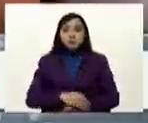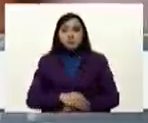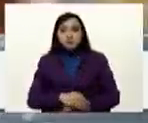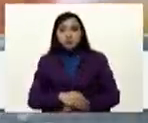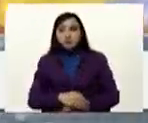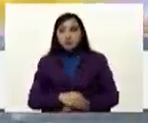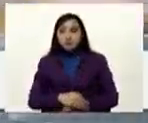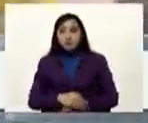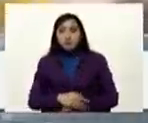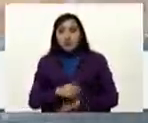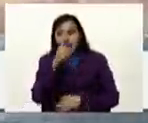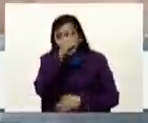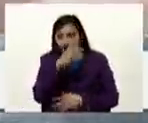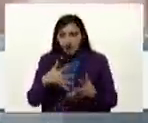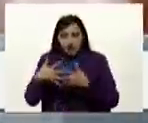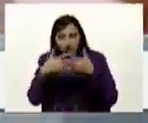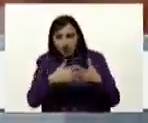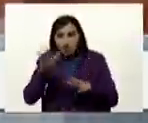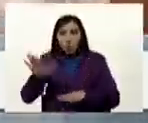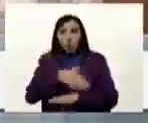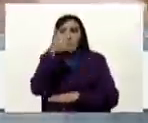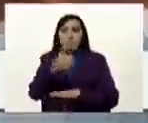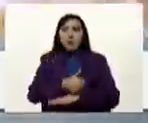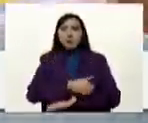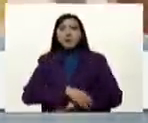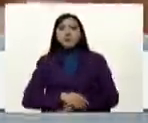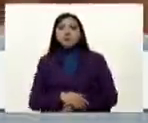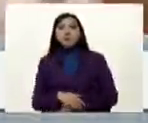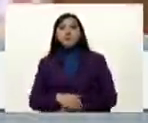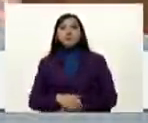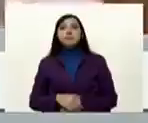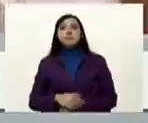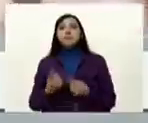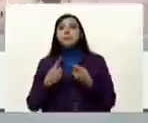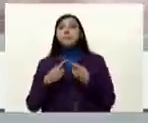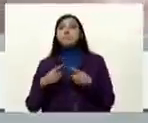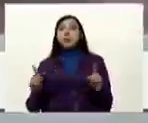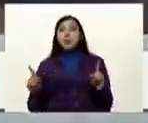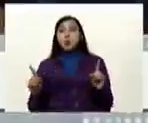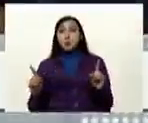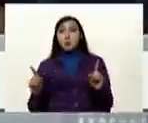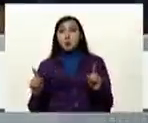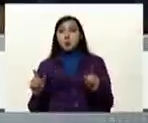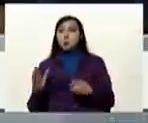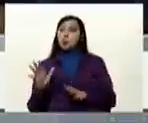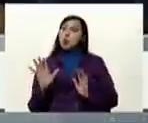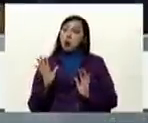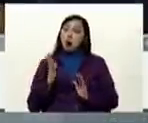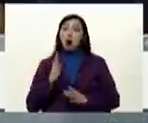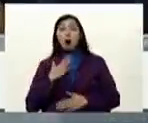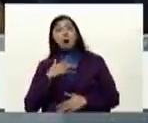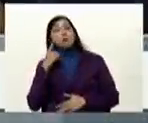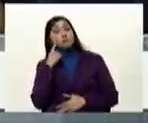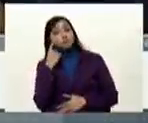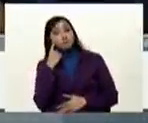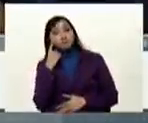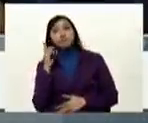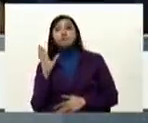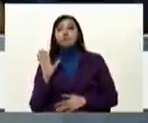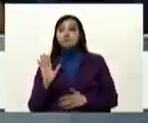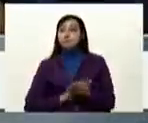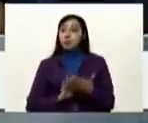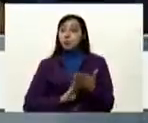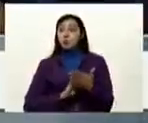les bloquearon las cuentas, el imperio norteamericano. Pero no contaban con mi astucia, no contaban con